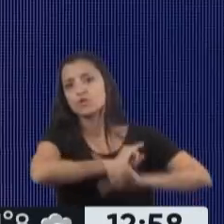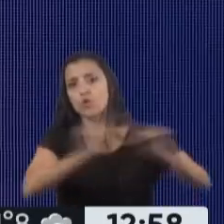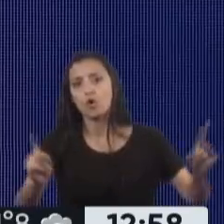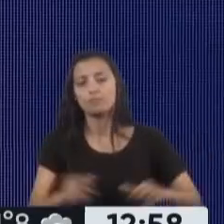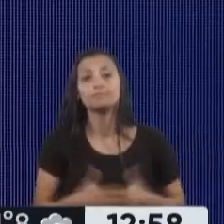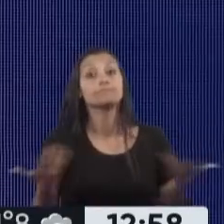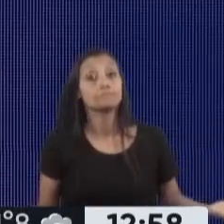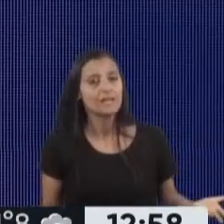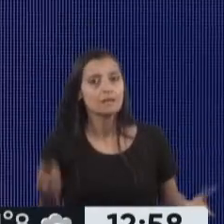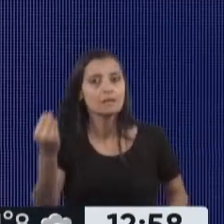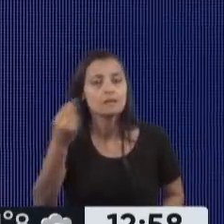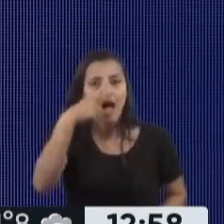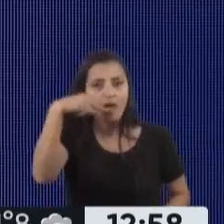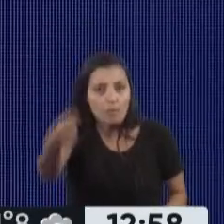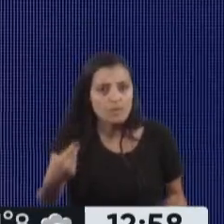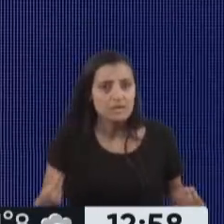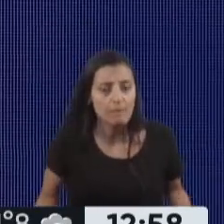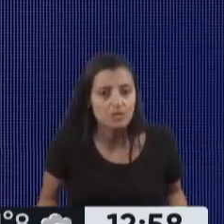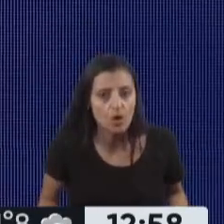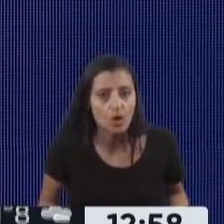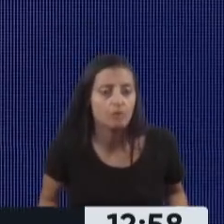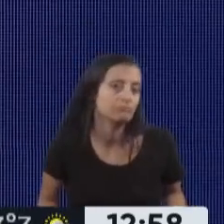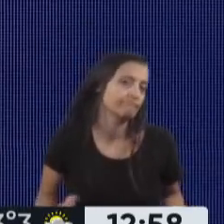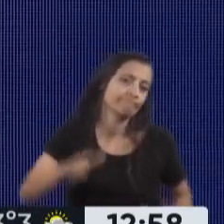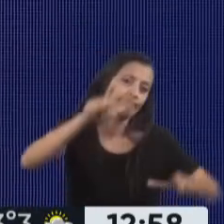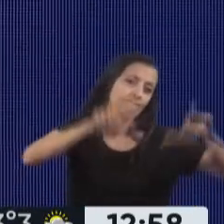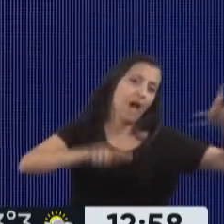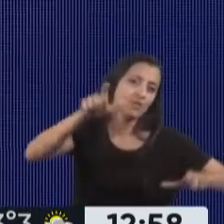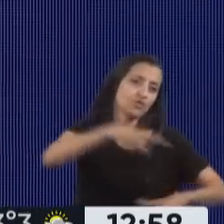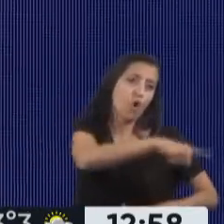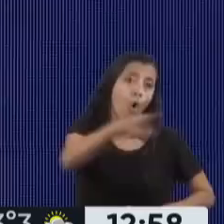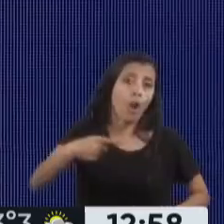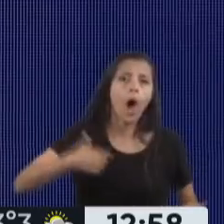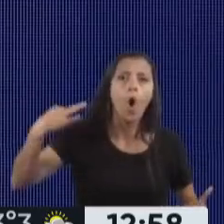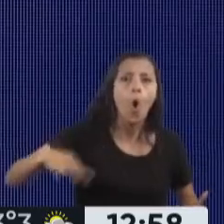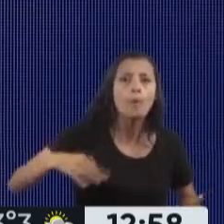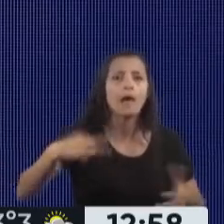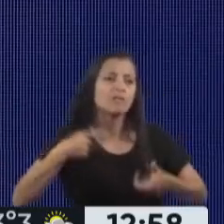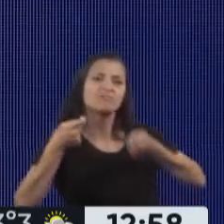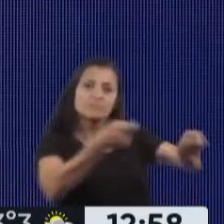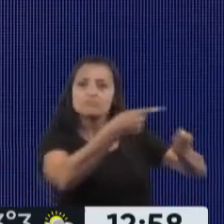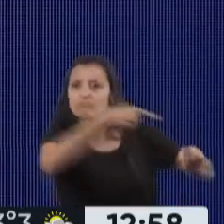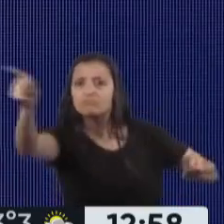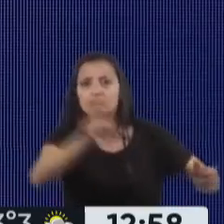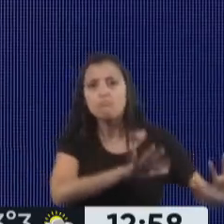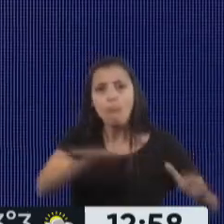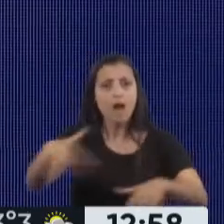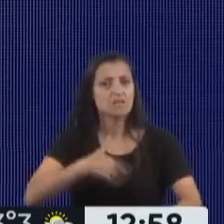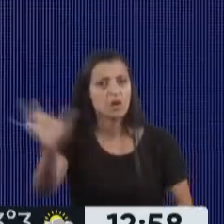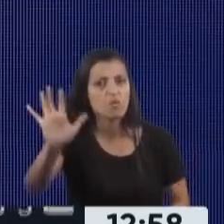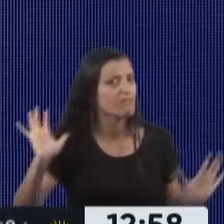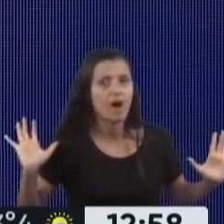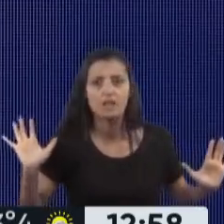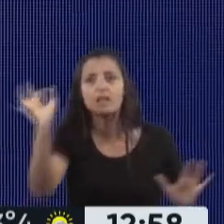Entonces, ¿qué es lo que pasó? Las personas no estaban obligados a ir a dar cuenta de que habían hecho